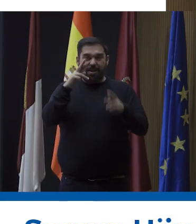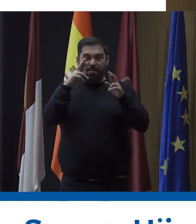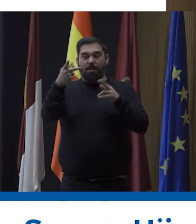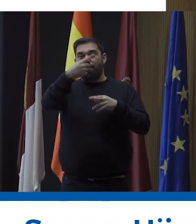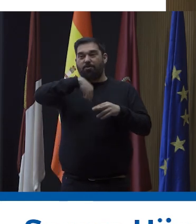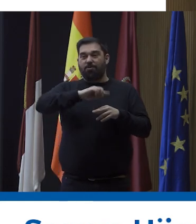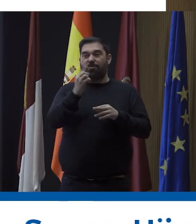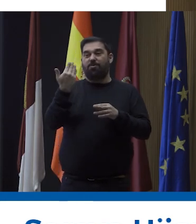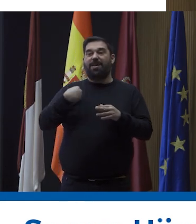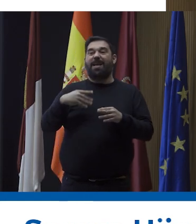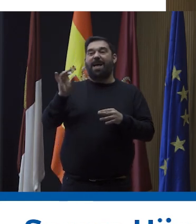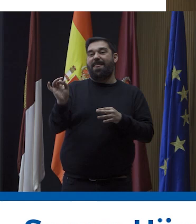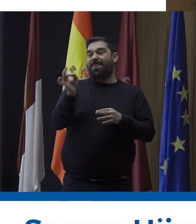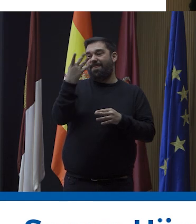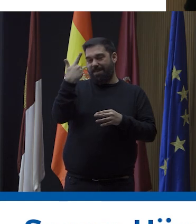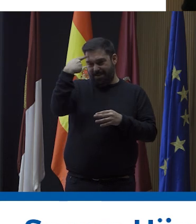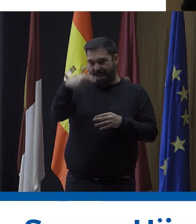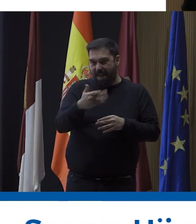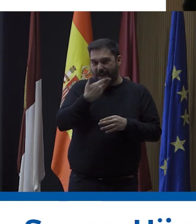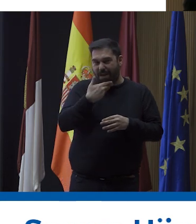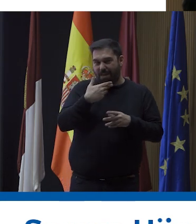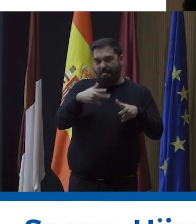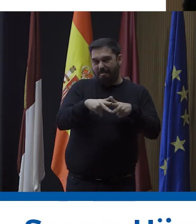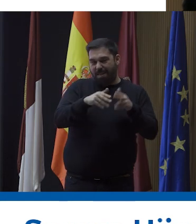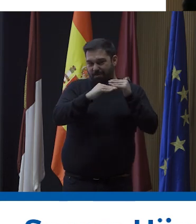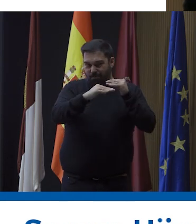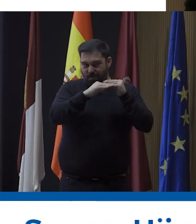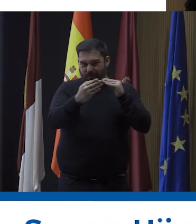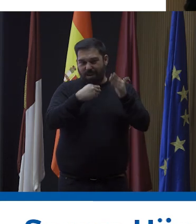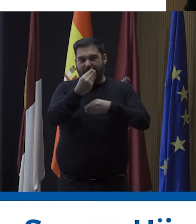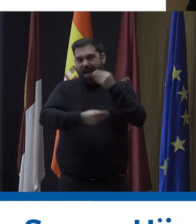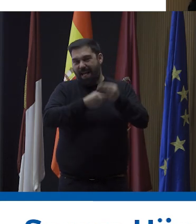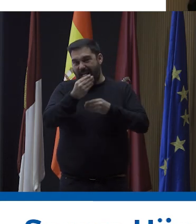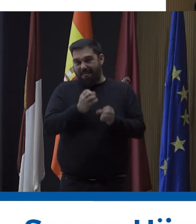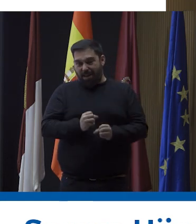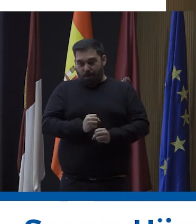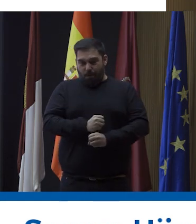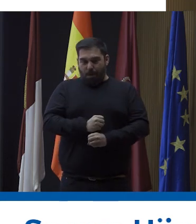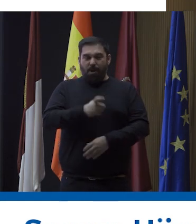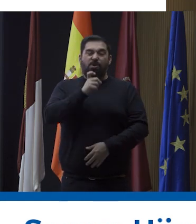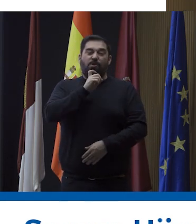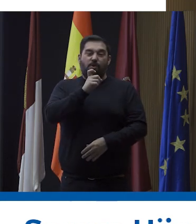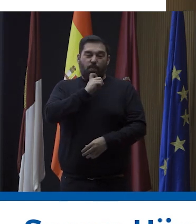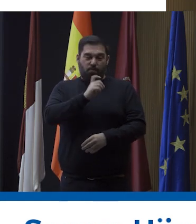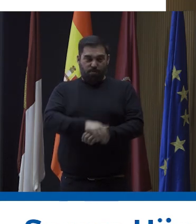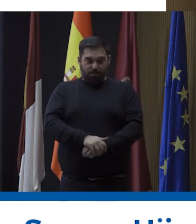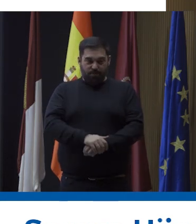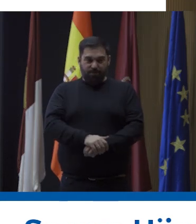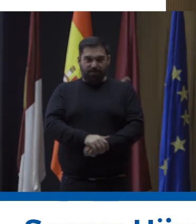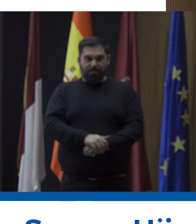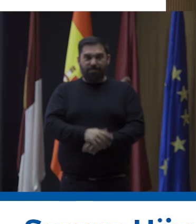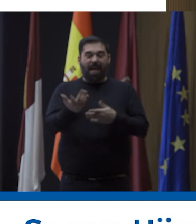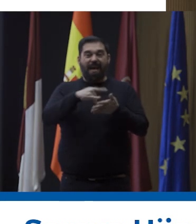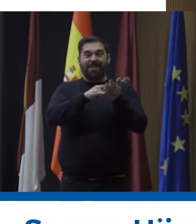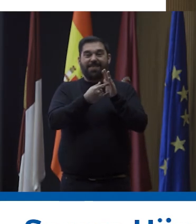lleven una idea de qué es esto del suelo pélvico y cómo poder hacer una contracción del suelo pélvico, ¿vale? Todas